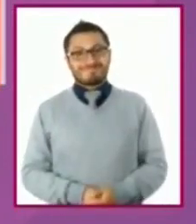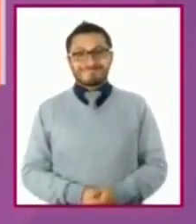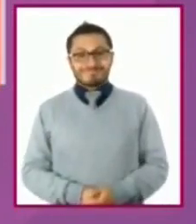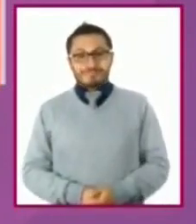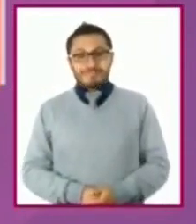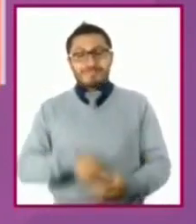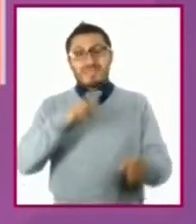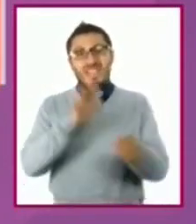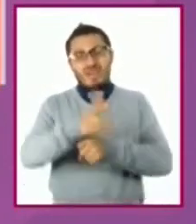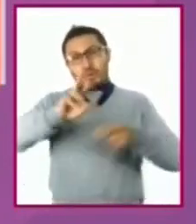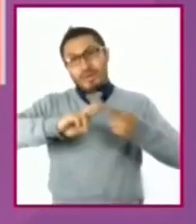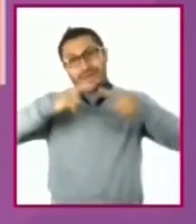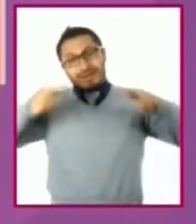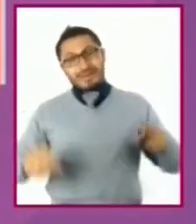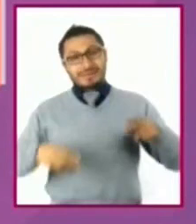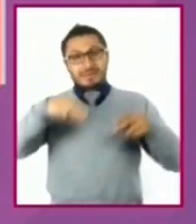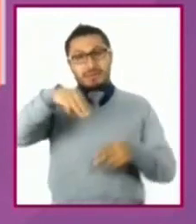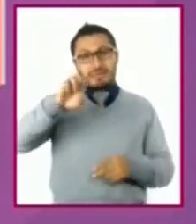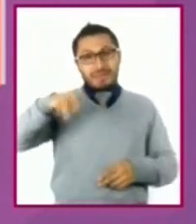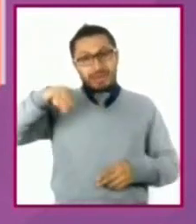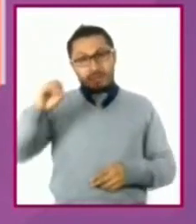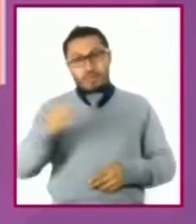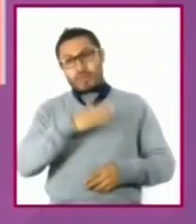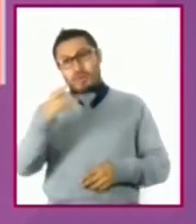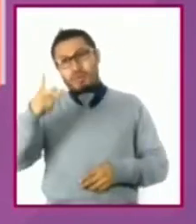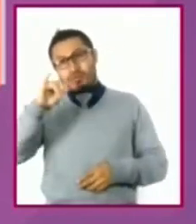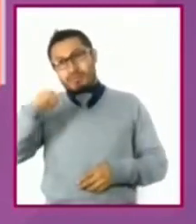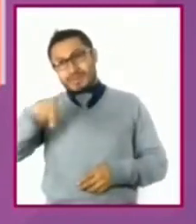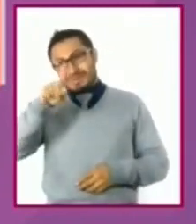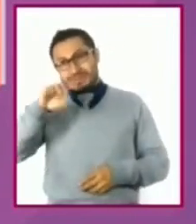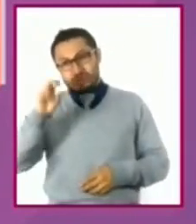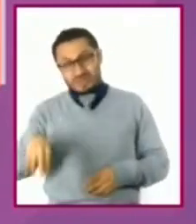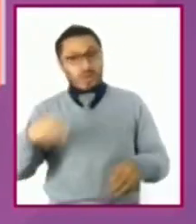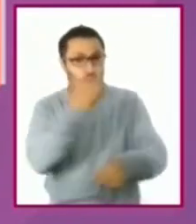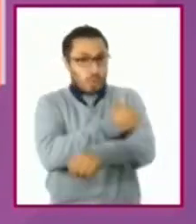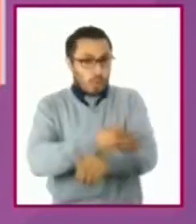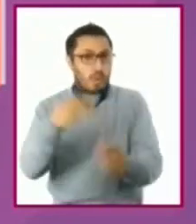¿Cómo se relacionaba Memo Pinzón con sus compañeros de clase?